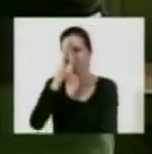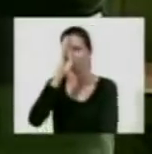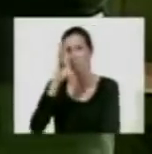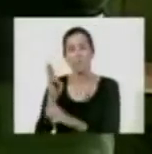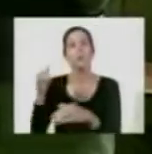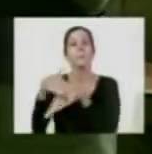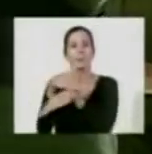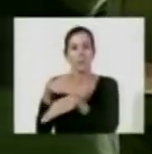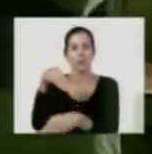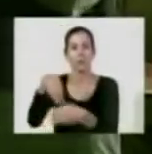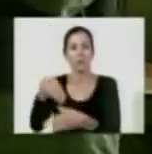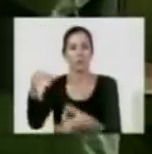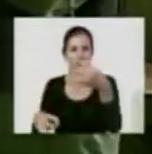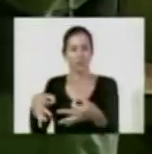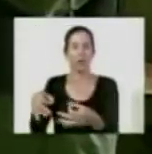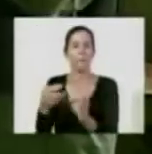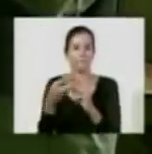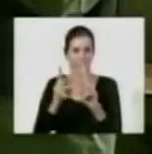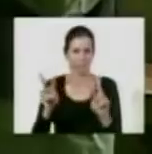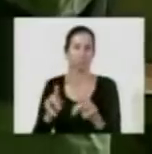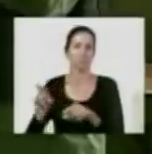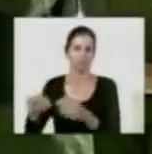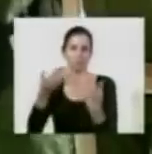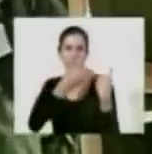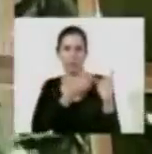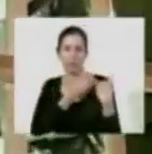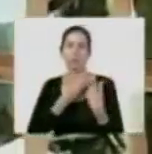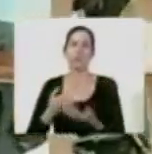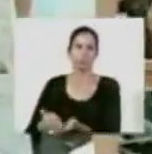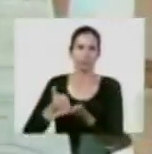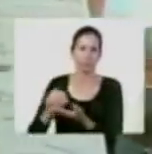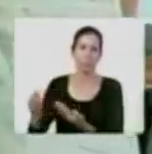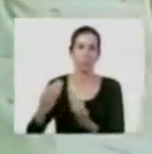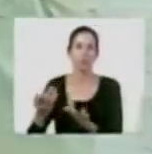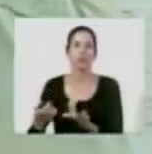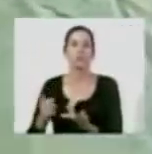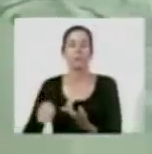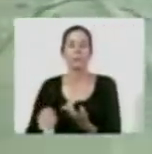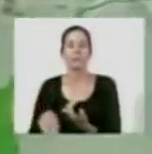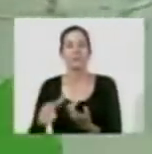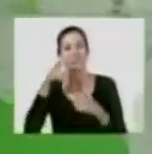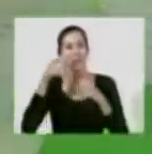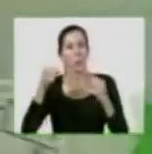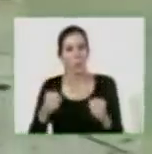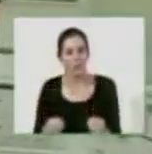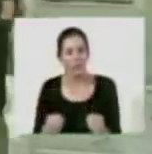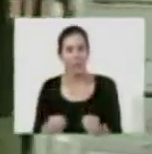Interior, Justicia y Paz. Así pues que también, para garantizar la seguridad